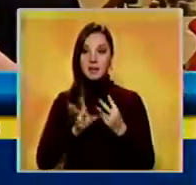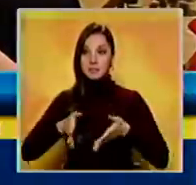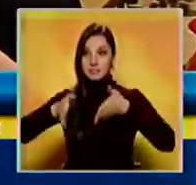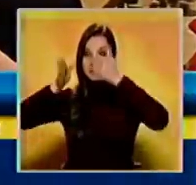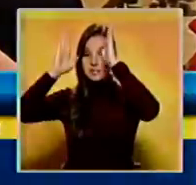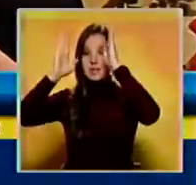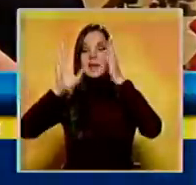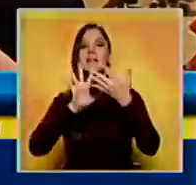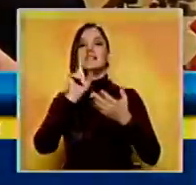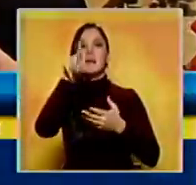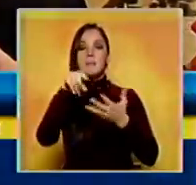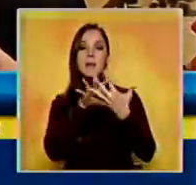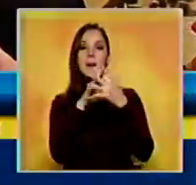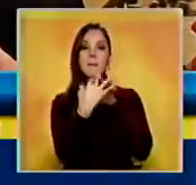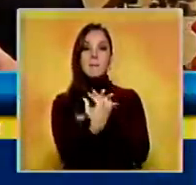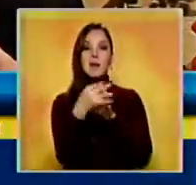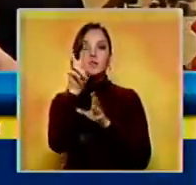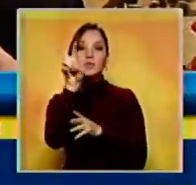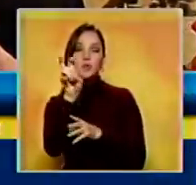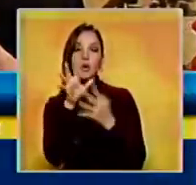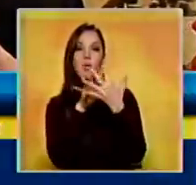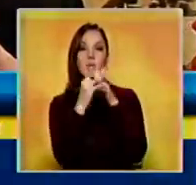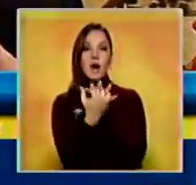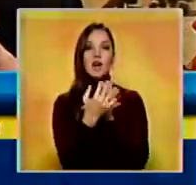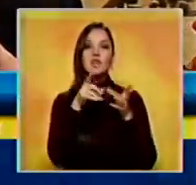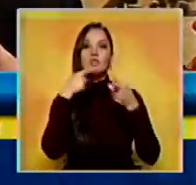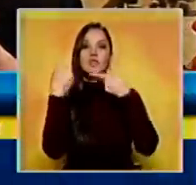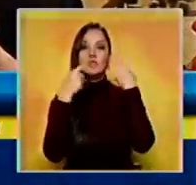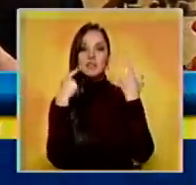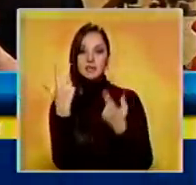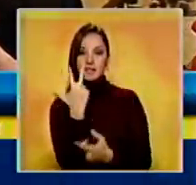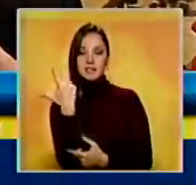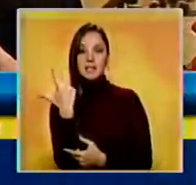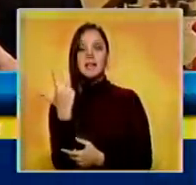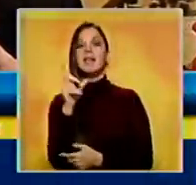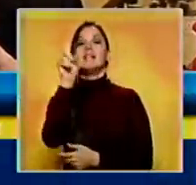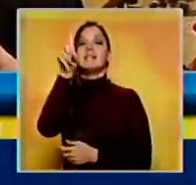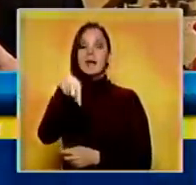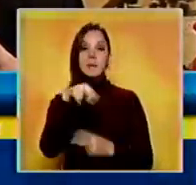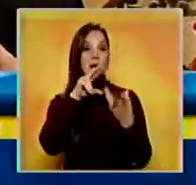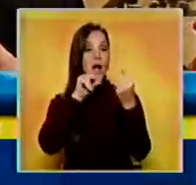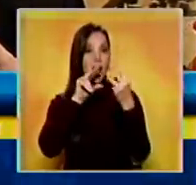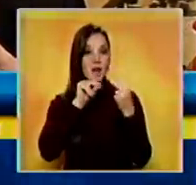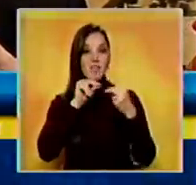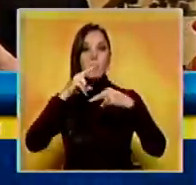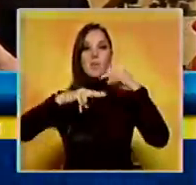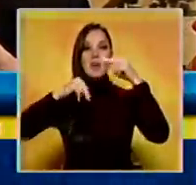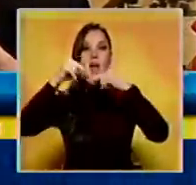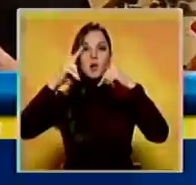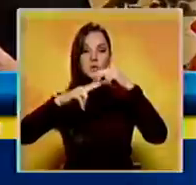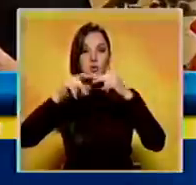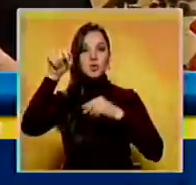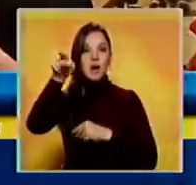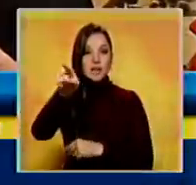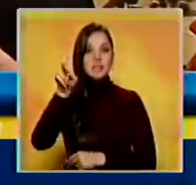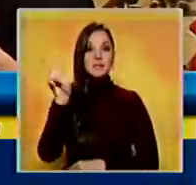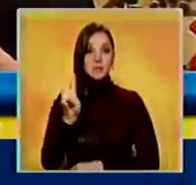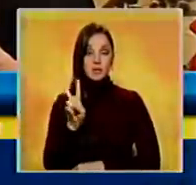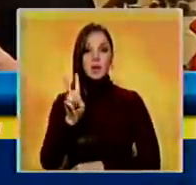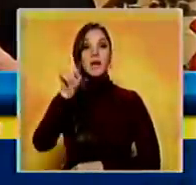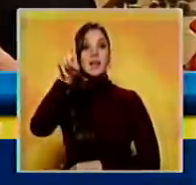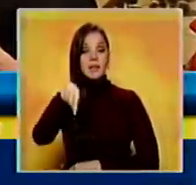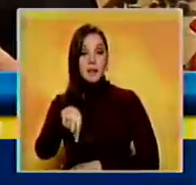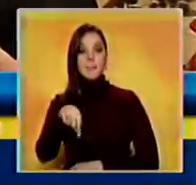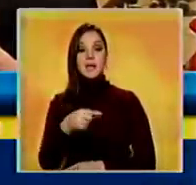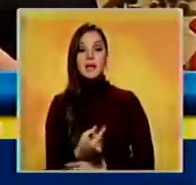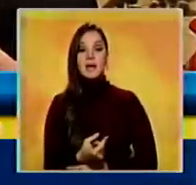Misión Barrio Nuevo, Barrio Tricolor, trabajando también el tema de la construcción de las edificaciones en nuestro país y al mismo tiempo lo que tiene que ver con la